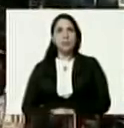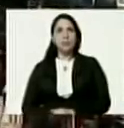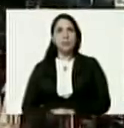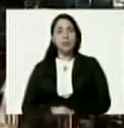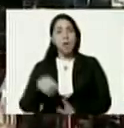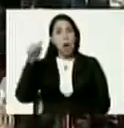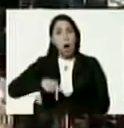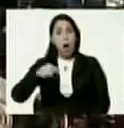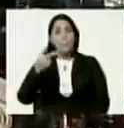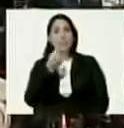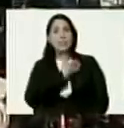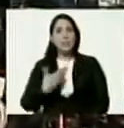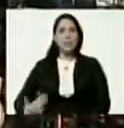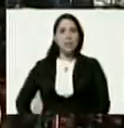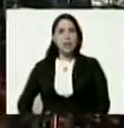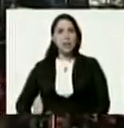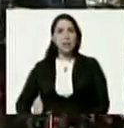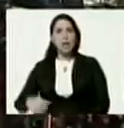vicepresidente Jorge Rodríguez